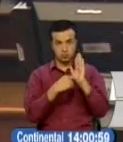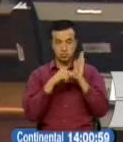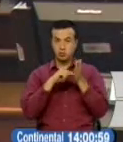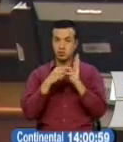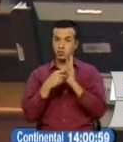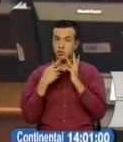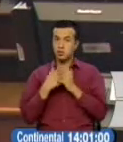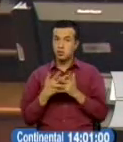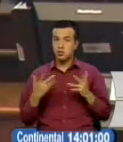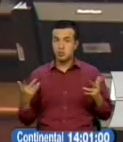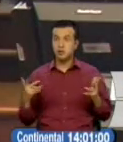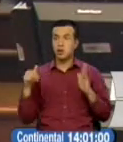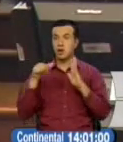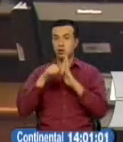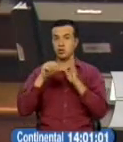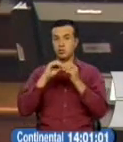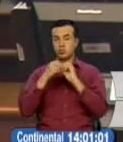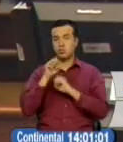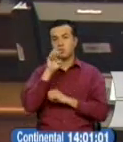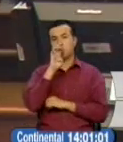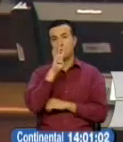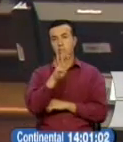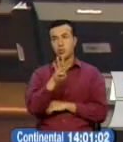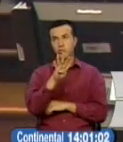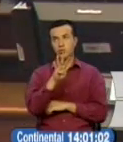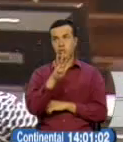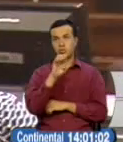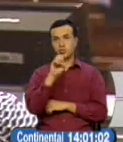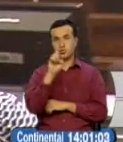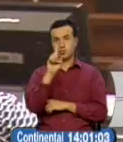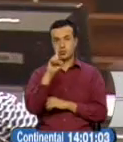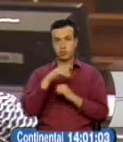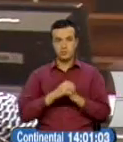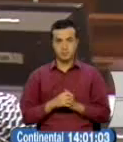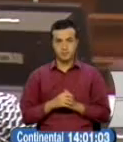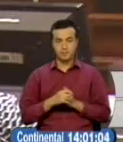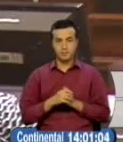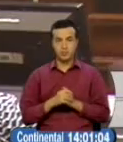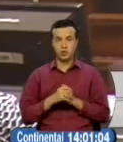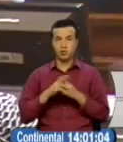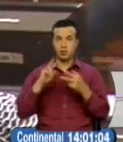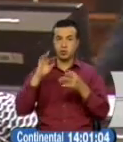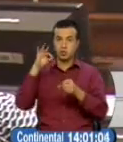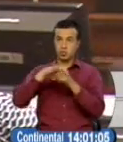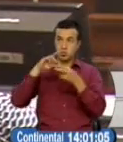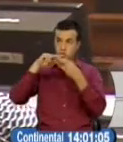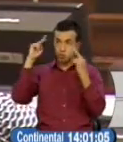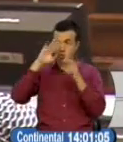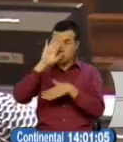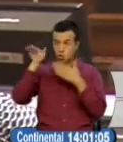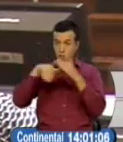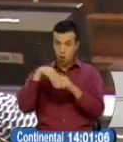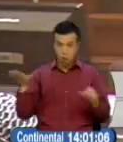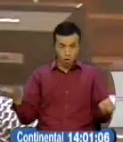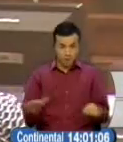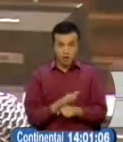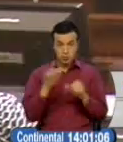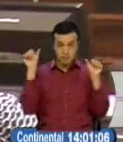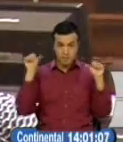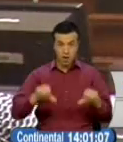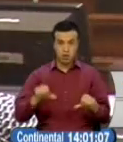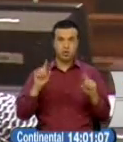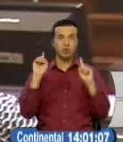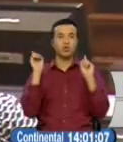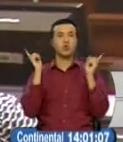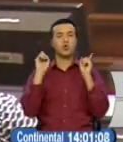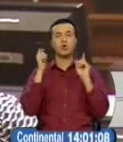decir, el artículo 401. No todos los transgénicos son malos, por eso tiene